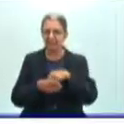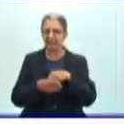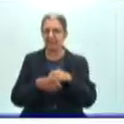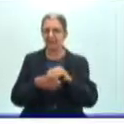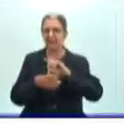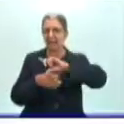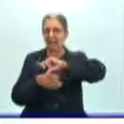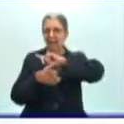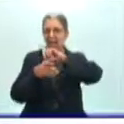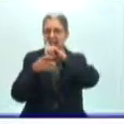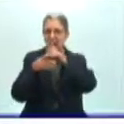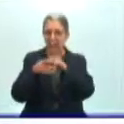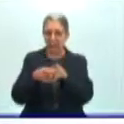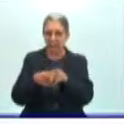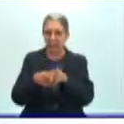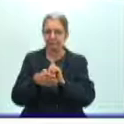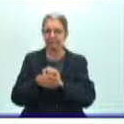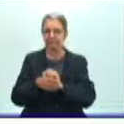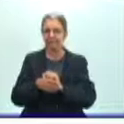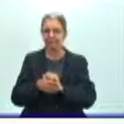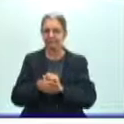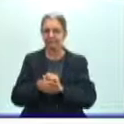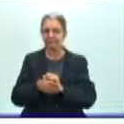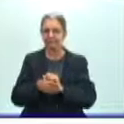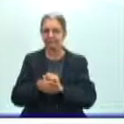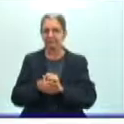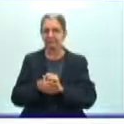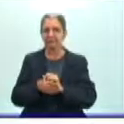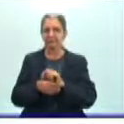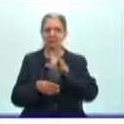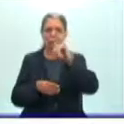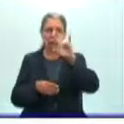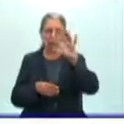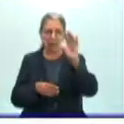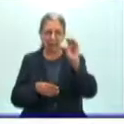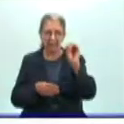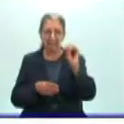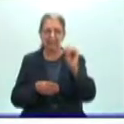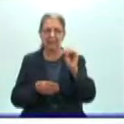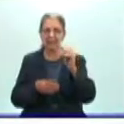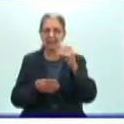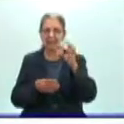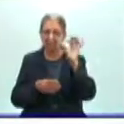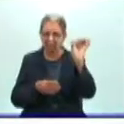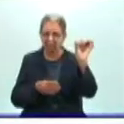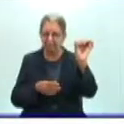de semicircunferencia, es de 90 grados.